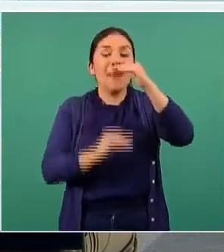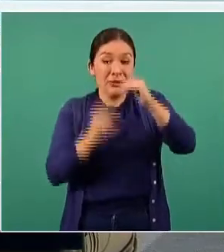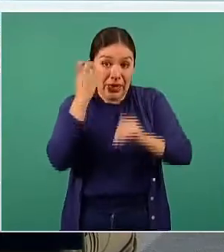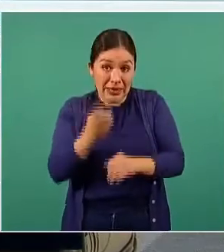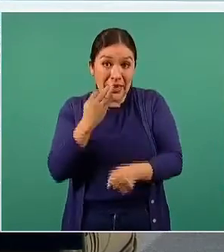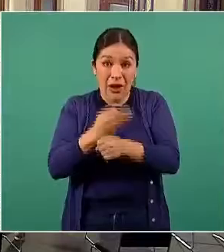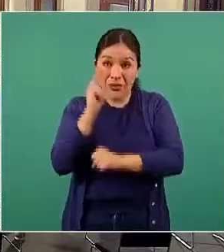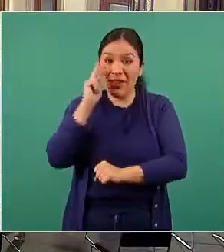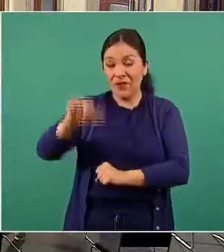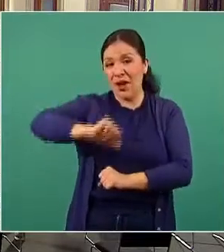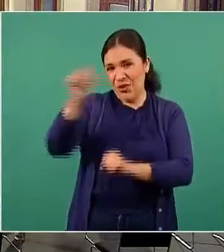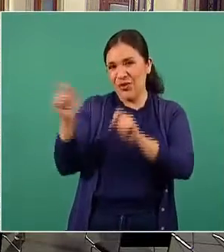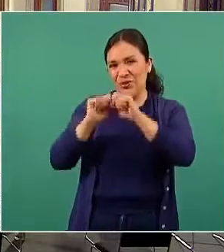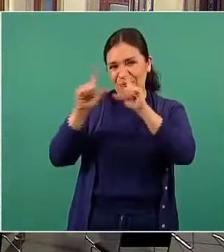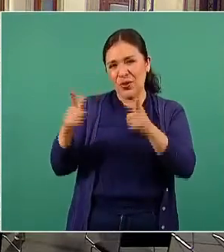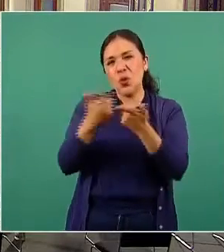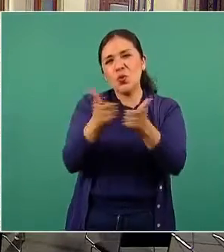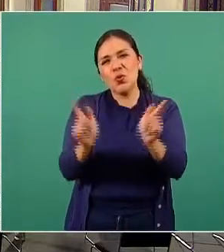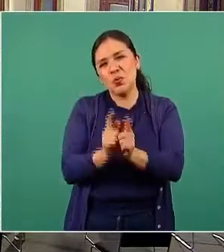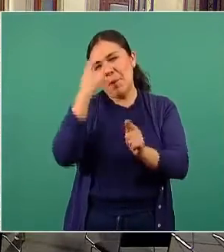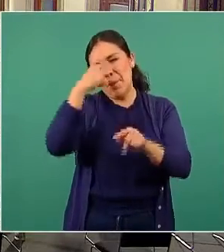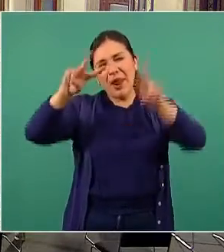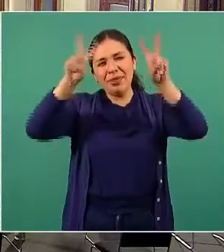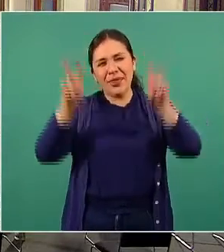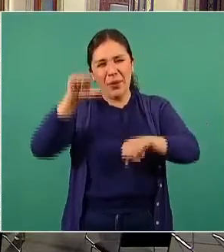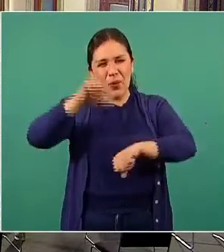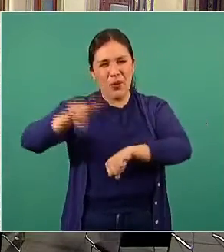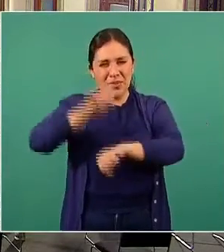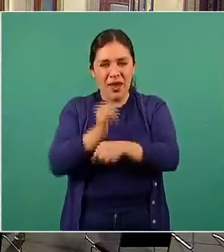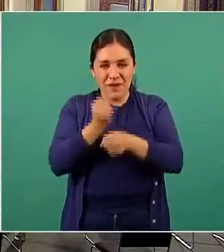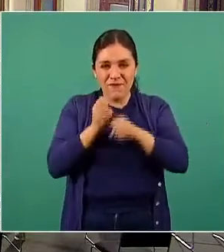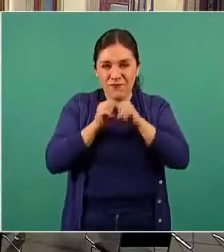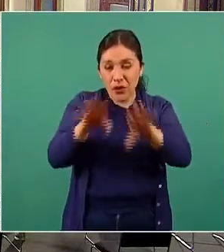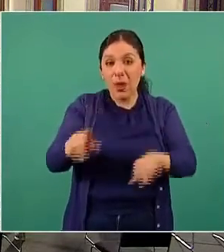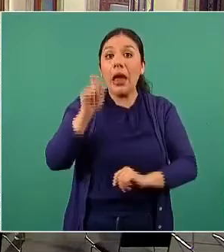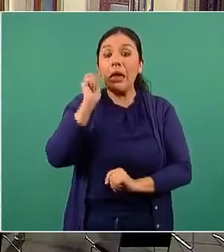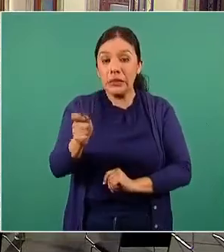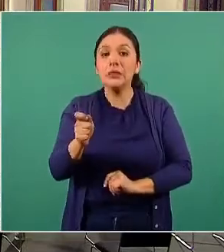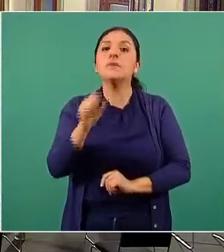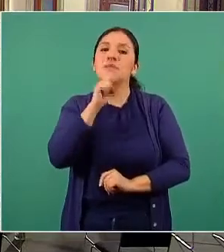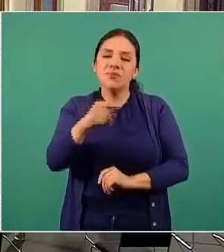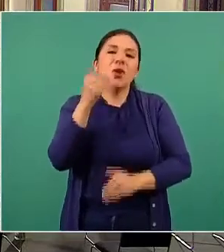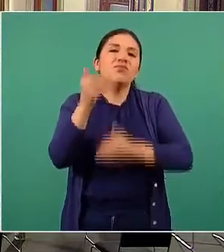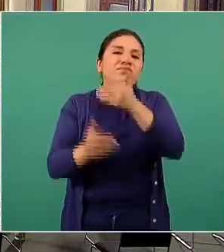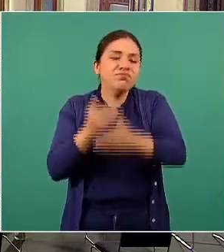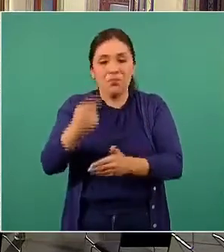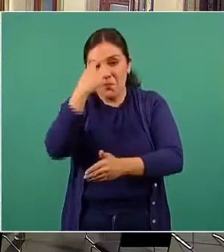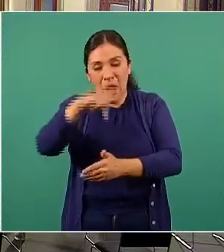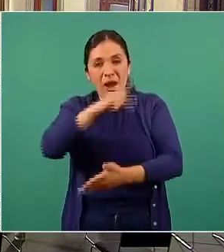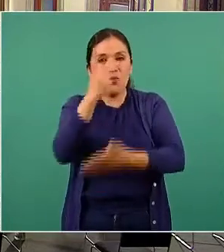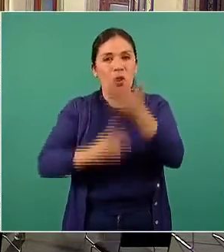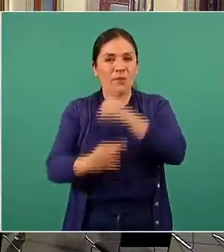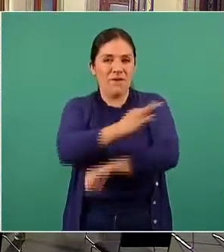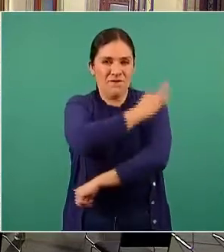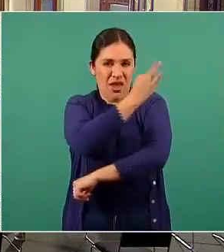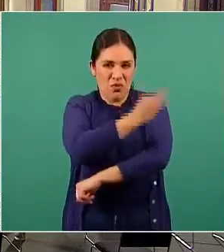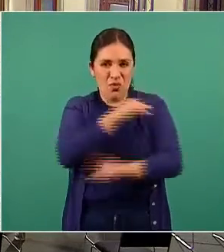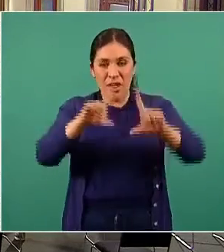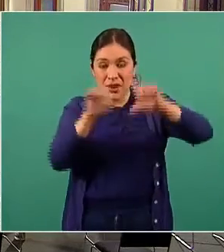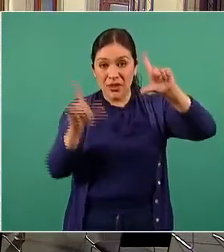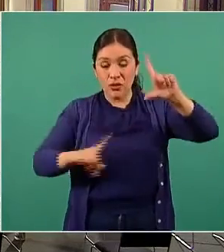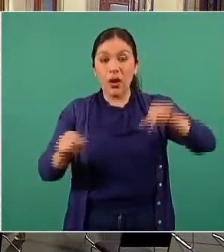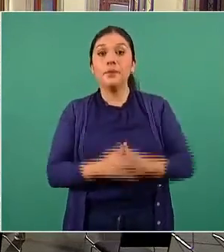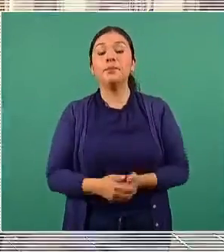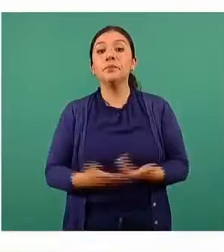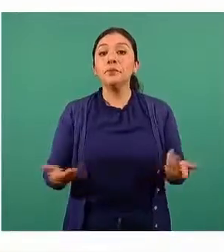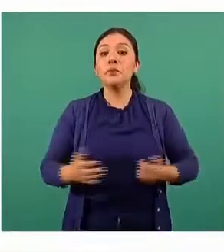vamos a ver en el siguiente grupo o componente de información, que tiene que ver con el avance de la Estrategia Nacional de Vacunación.